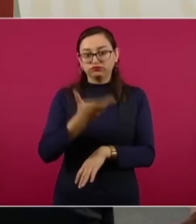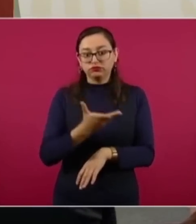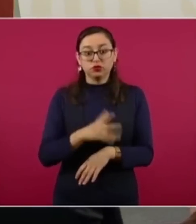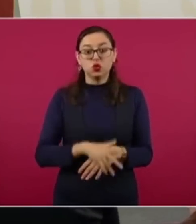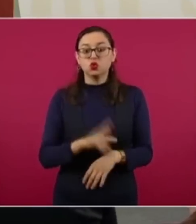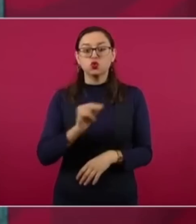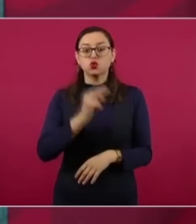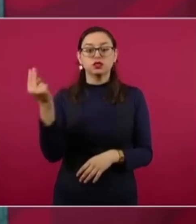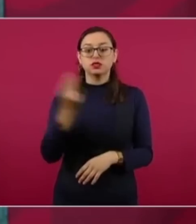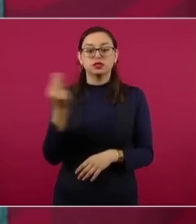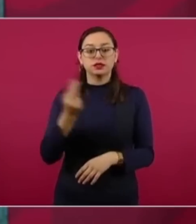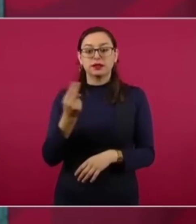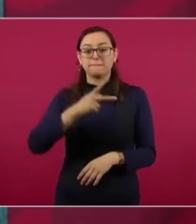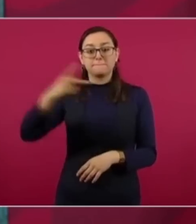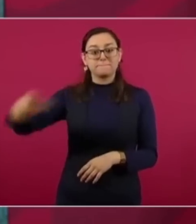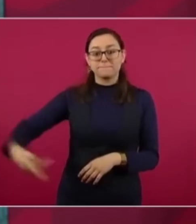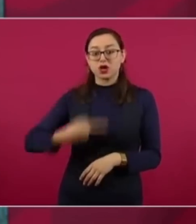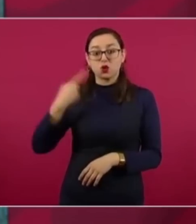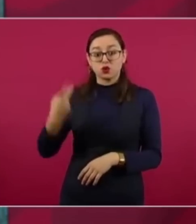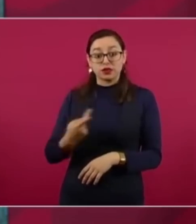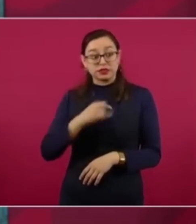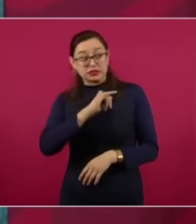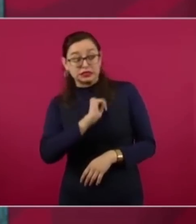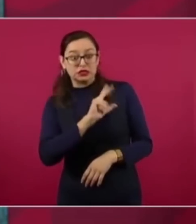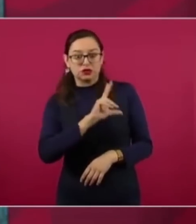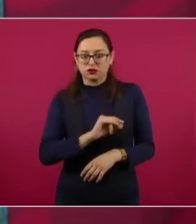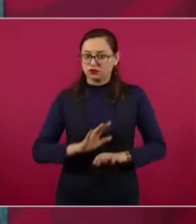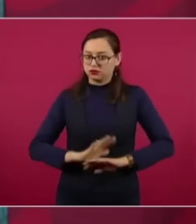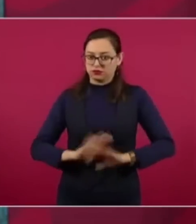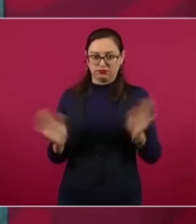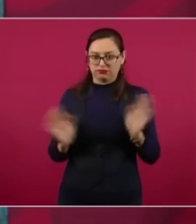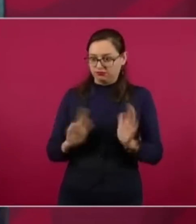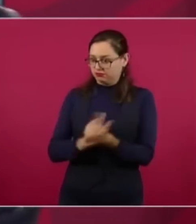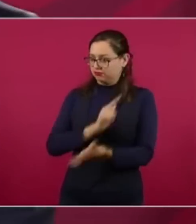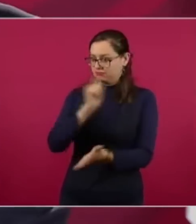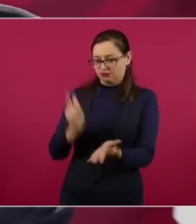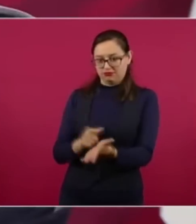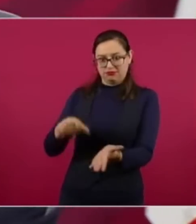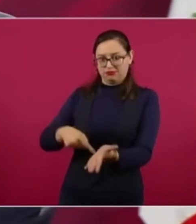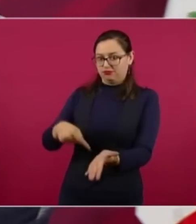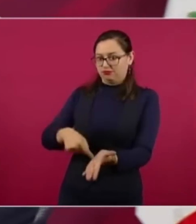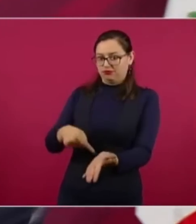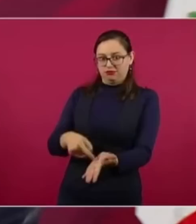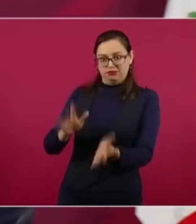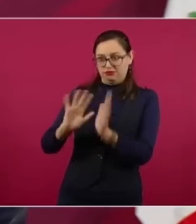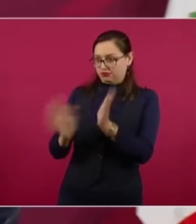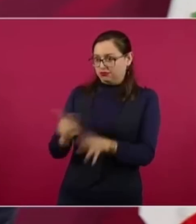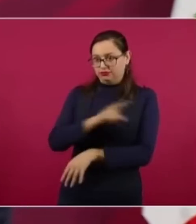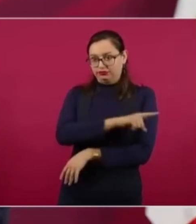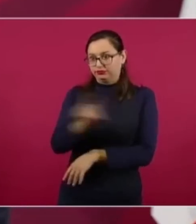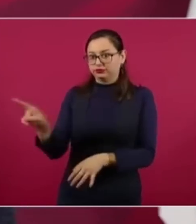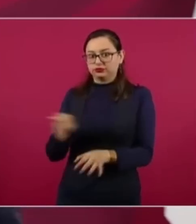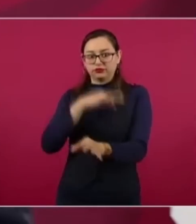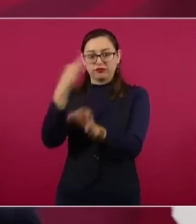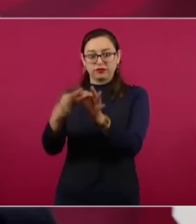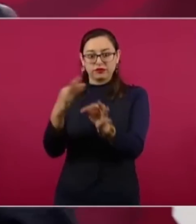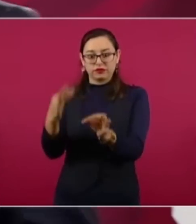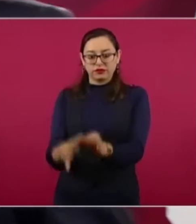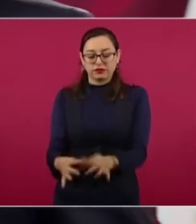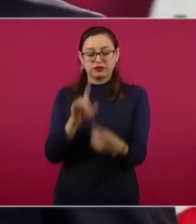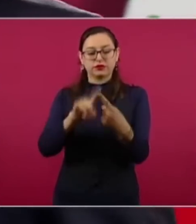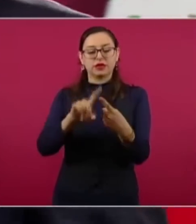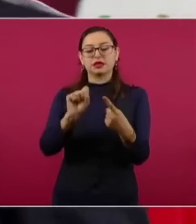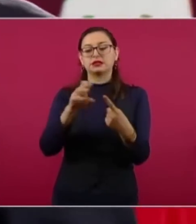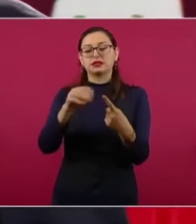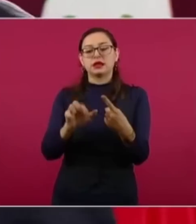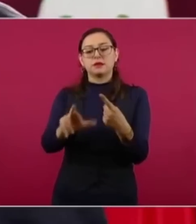consulten. Ya lo saben, tanto en la Secretaría de Marina, como en